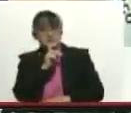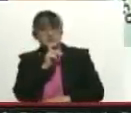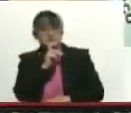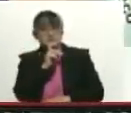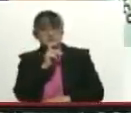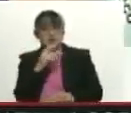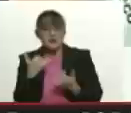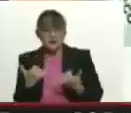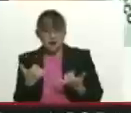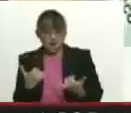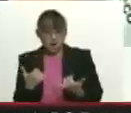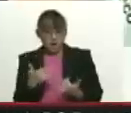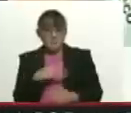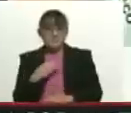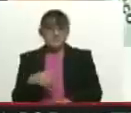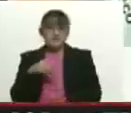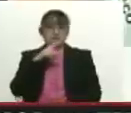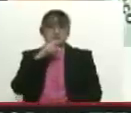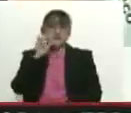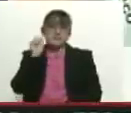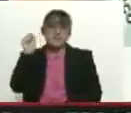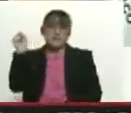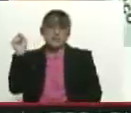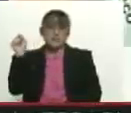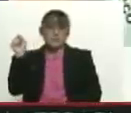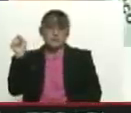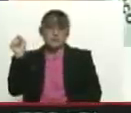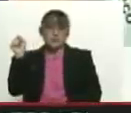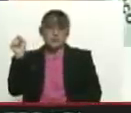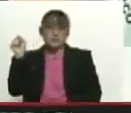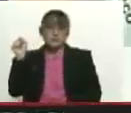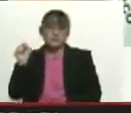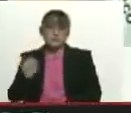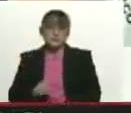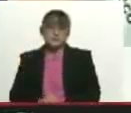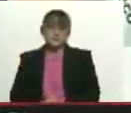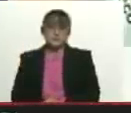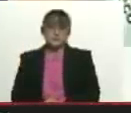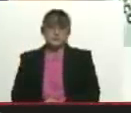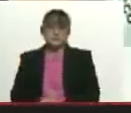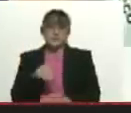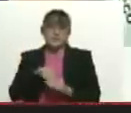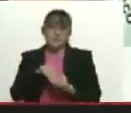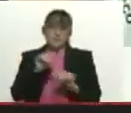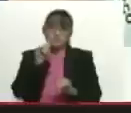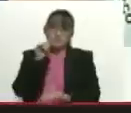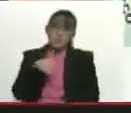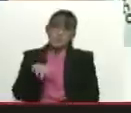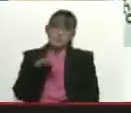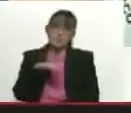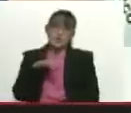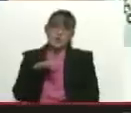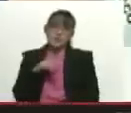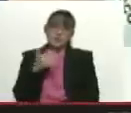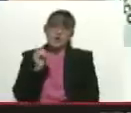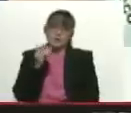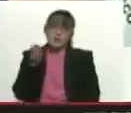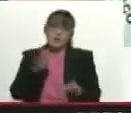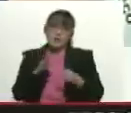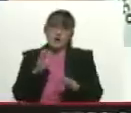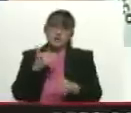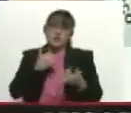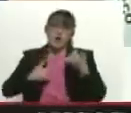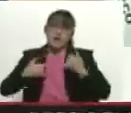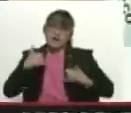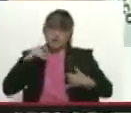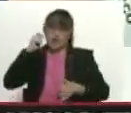el actual jefe de Estado, presidente Nicolás Maduro Moros, por los votos del pueblo. Y allí hubo muertos y hubo heridos,